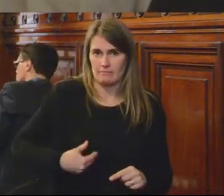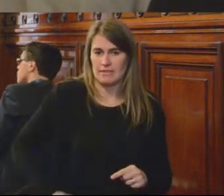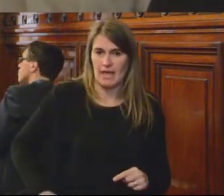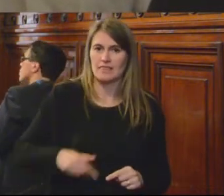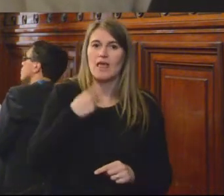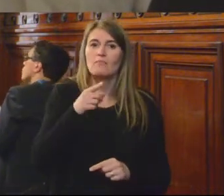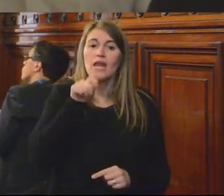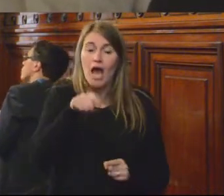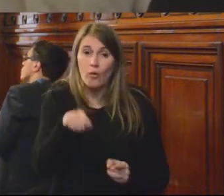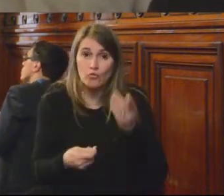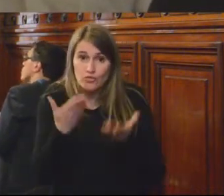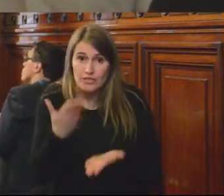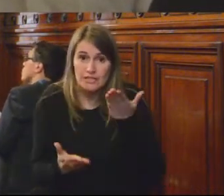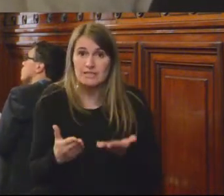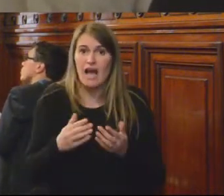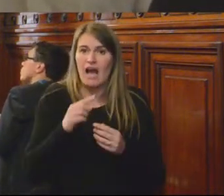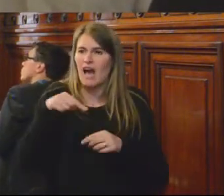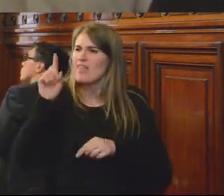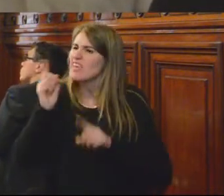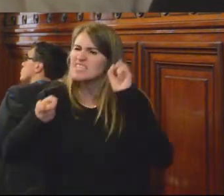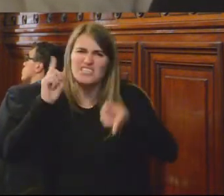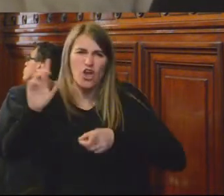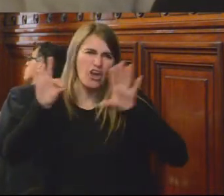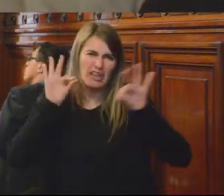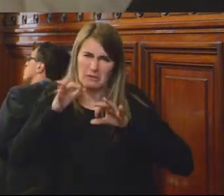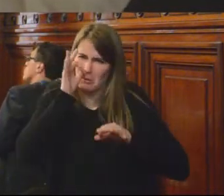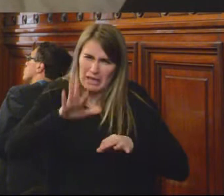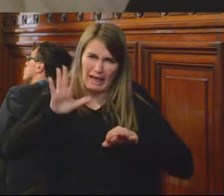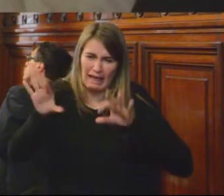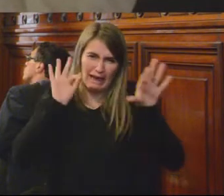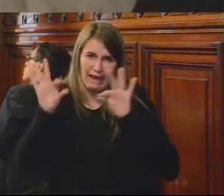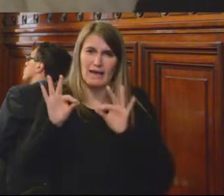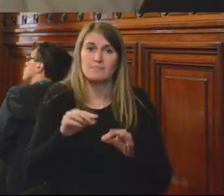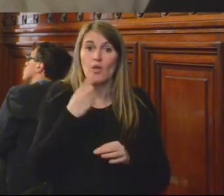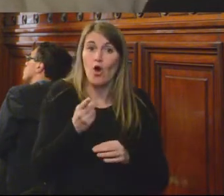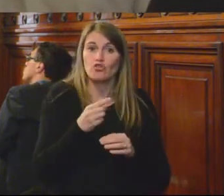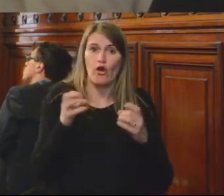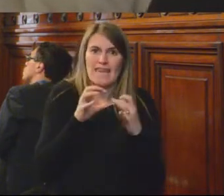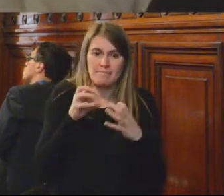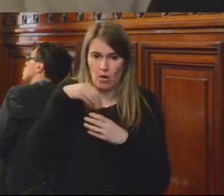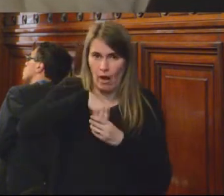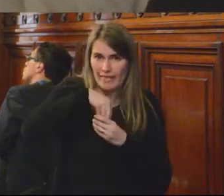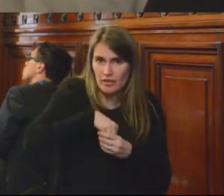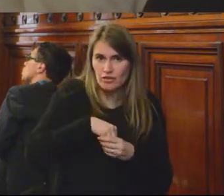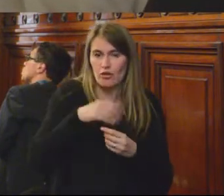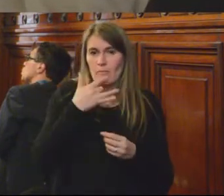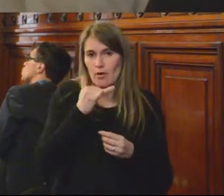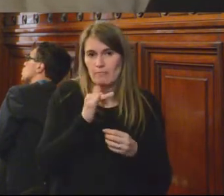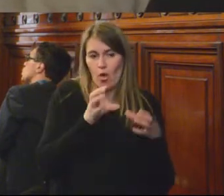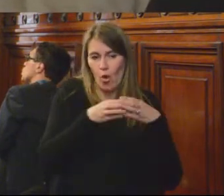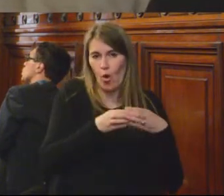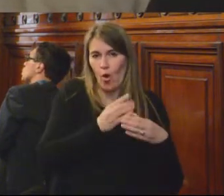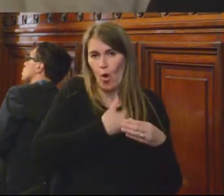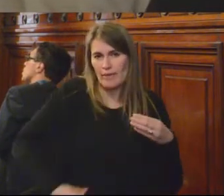darle legitimidad a decisiones arbitrarias. La institucionalización de la lógica del enemigo interno, aprobando estados excepcionales para gobernar sin